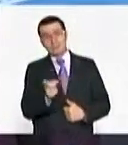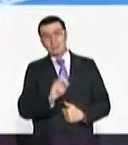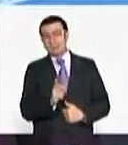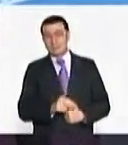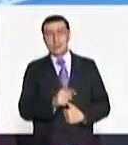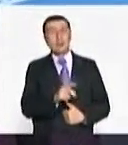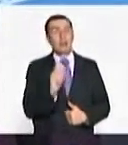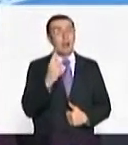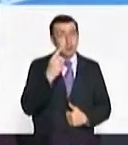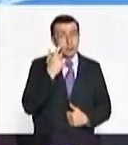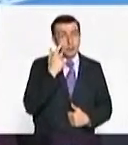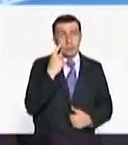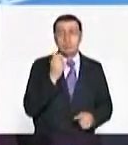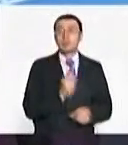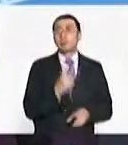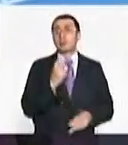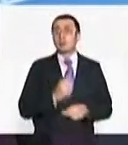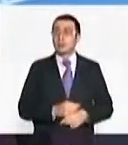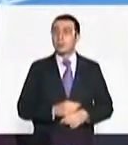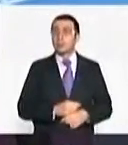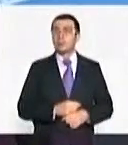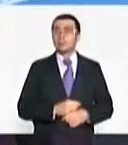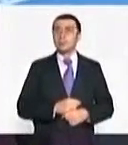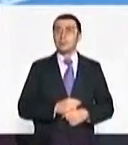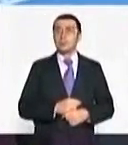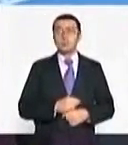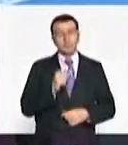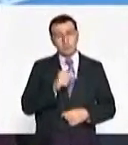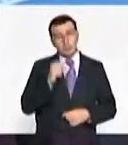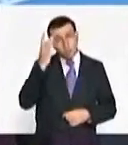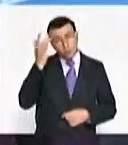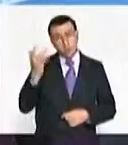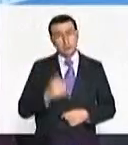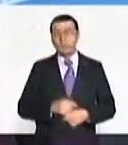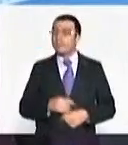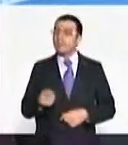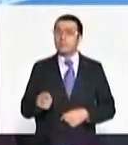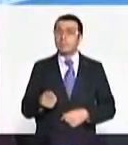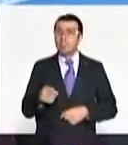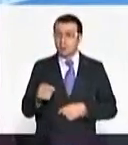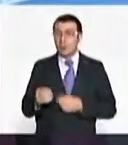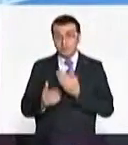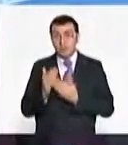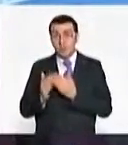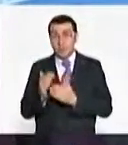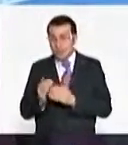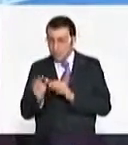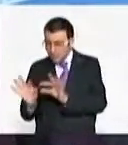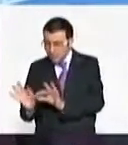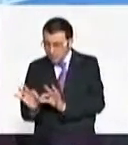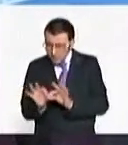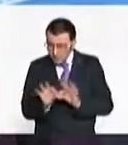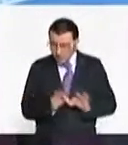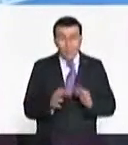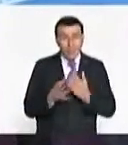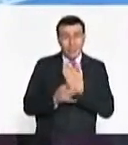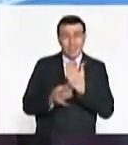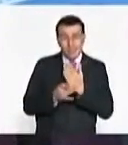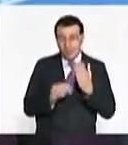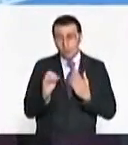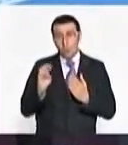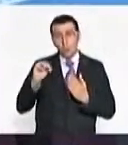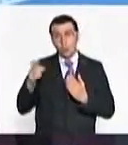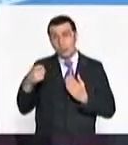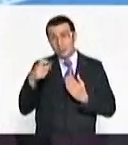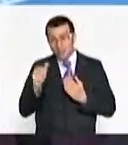no es difícil que sea cierto por tan poquito dinero. ¿Por qué? Porque extraer el omega es fácil. El problema del omega es purificarlo, es decir, lograr